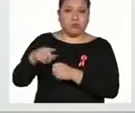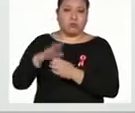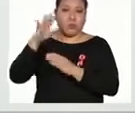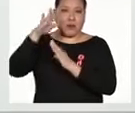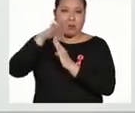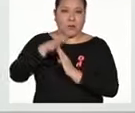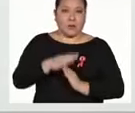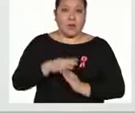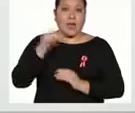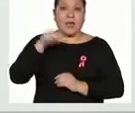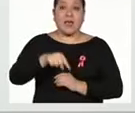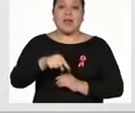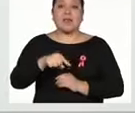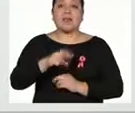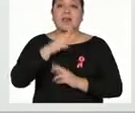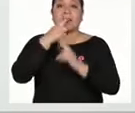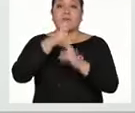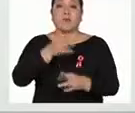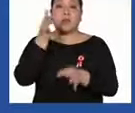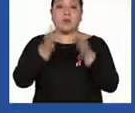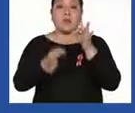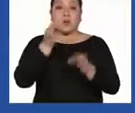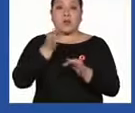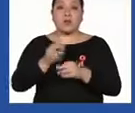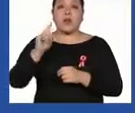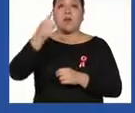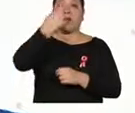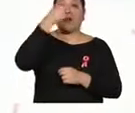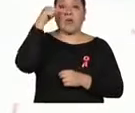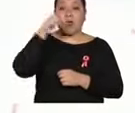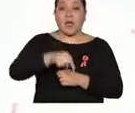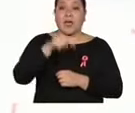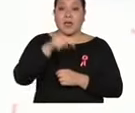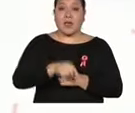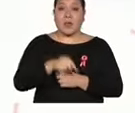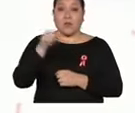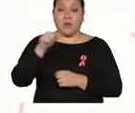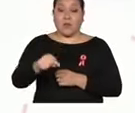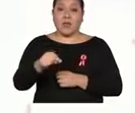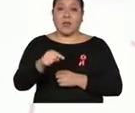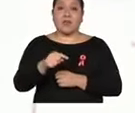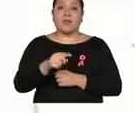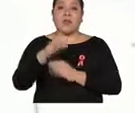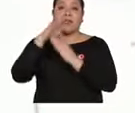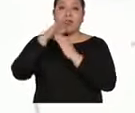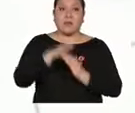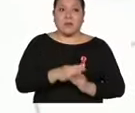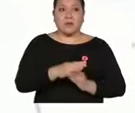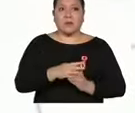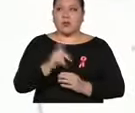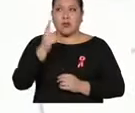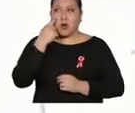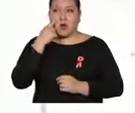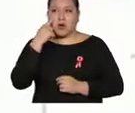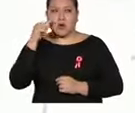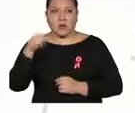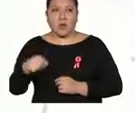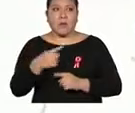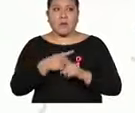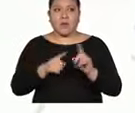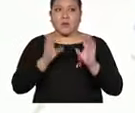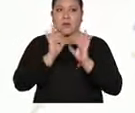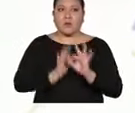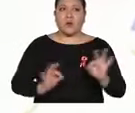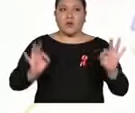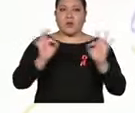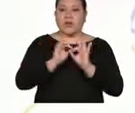primera que se dio en nuestro país por ese tipo de delitos. No conocí ese caso, pero me parece muy importante que la señora Azucena